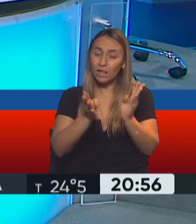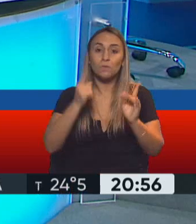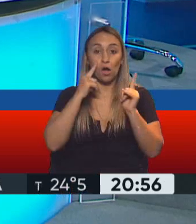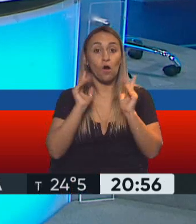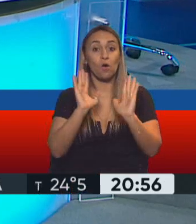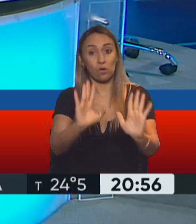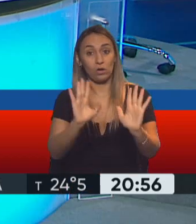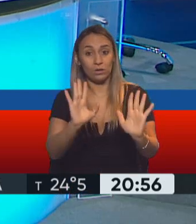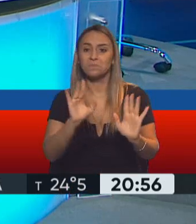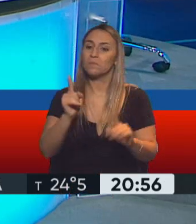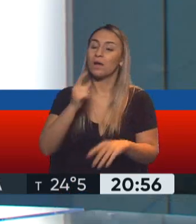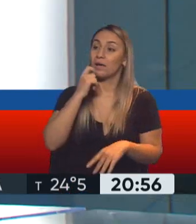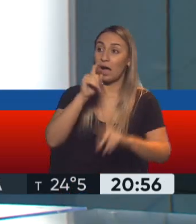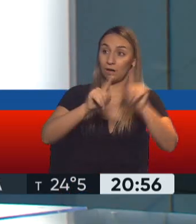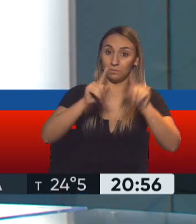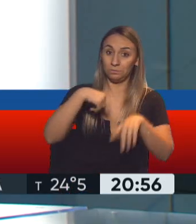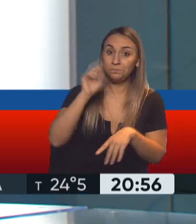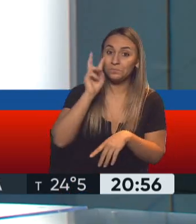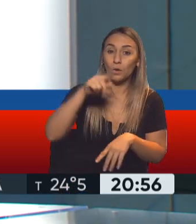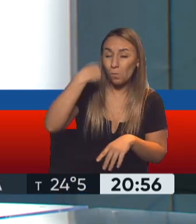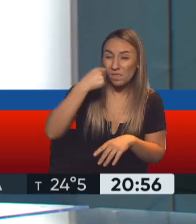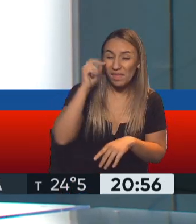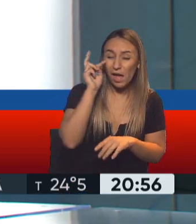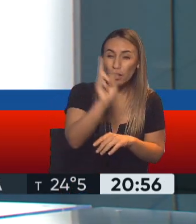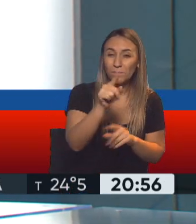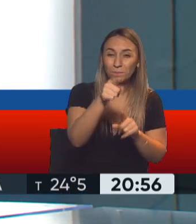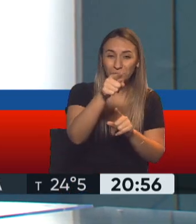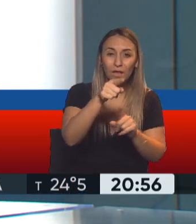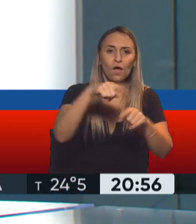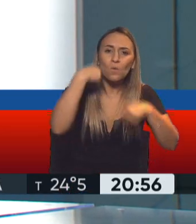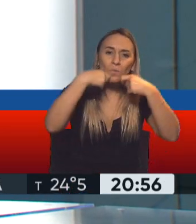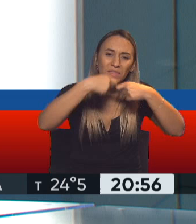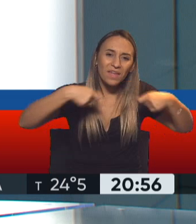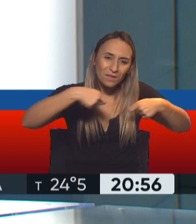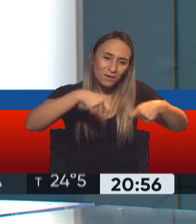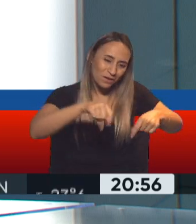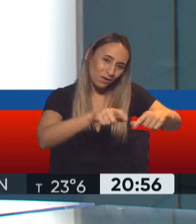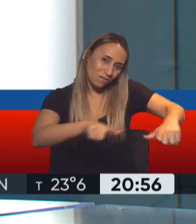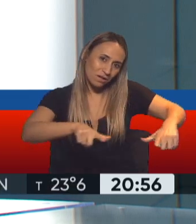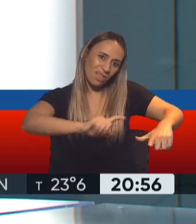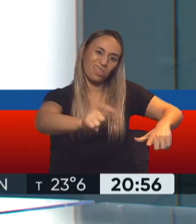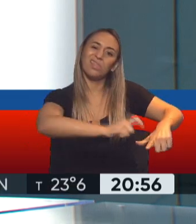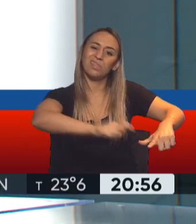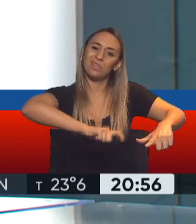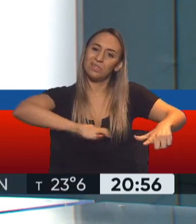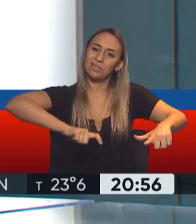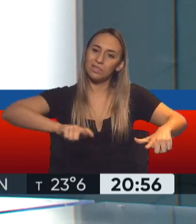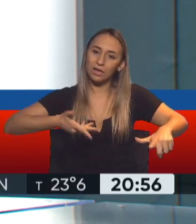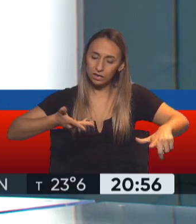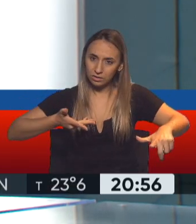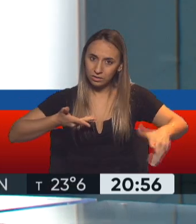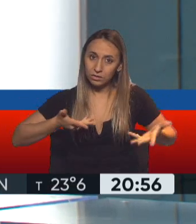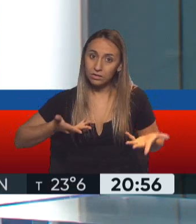los de la madre plaza de mayo había un vídeo de uno vandalizando un pañuelo de una madre para